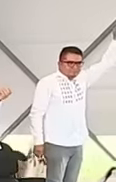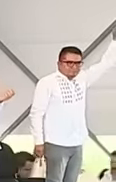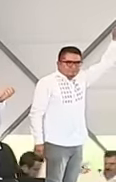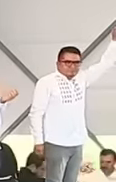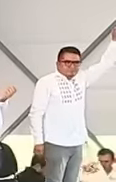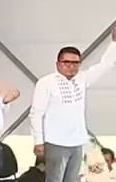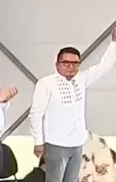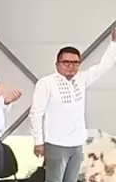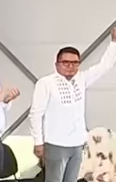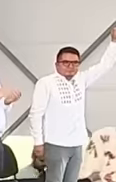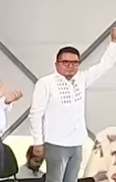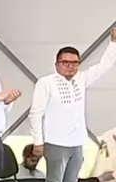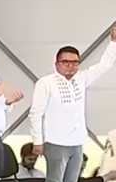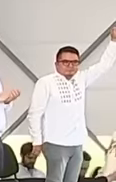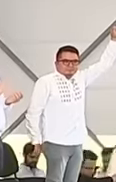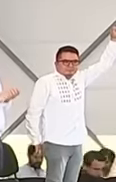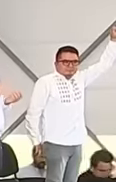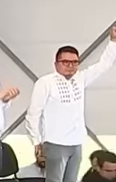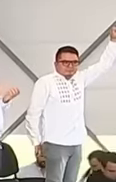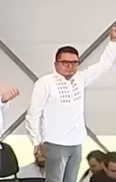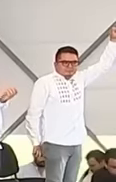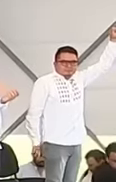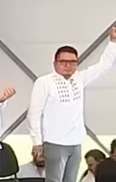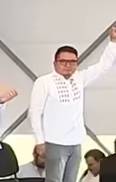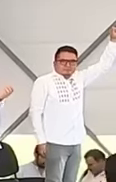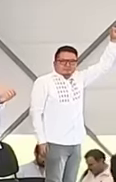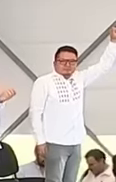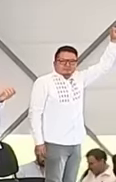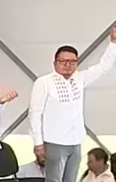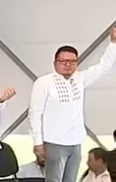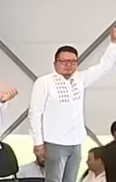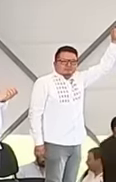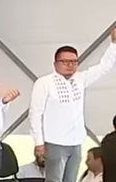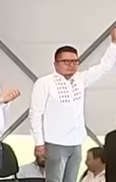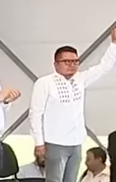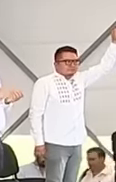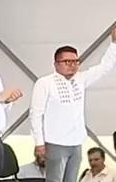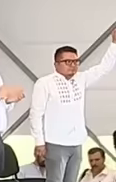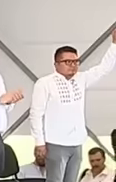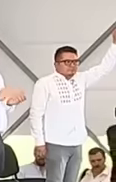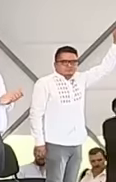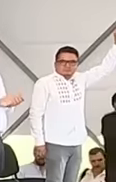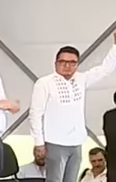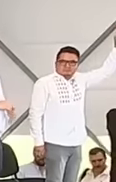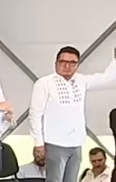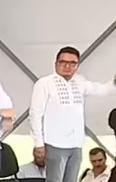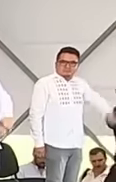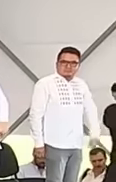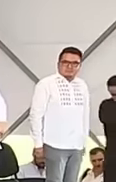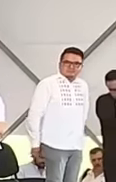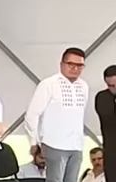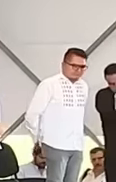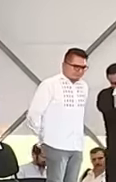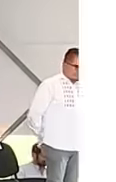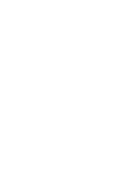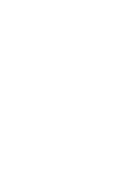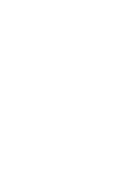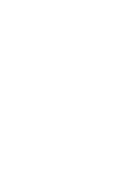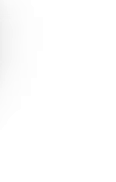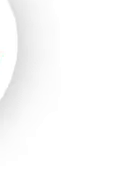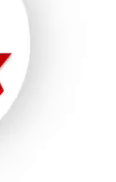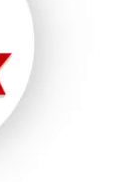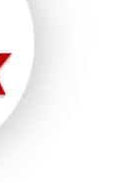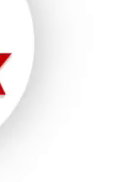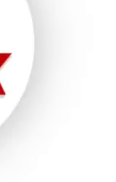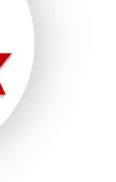Procedemos ahora con la develación de la placa inaugural del Parque Ecológico Lago de Texcoco a cargo del presidente de los